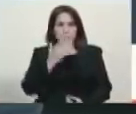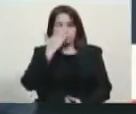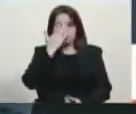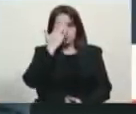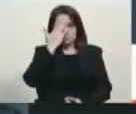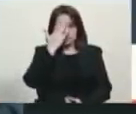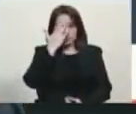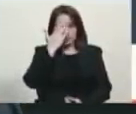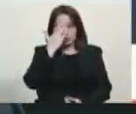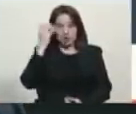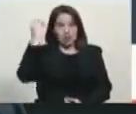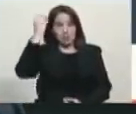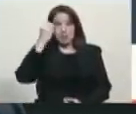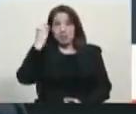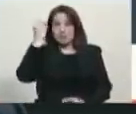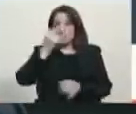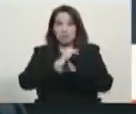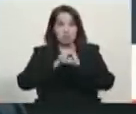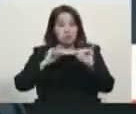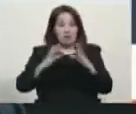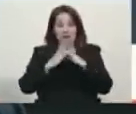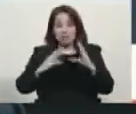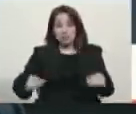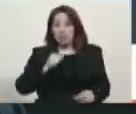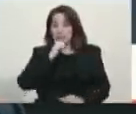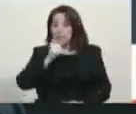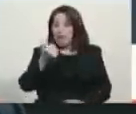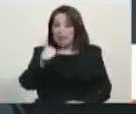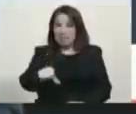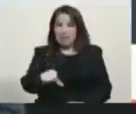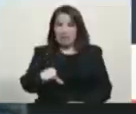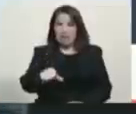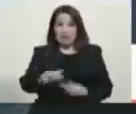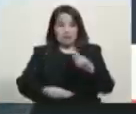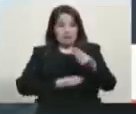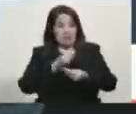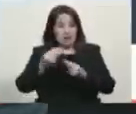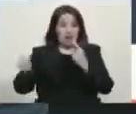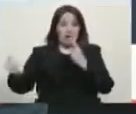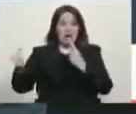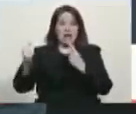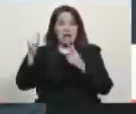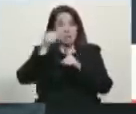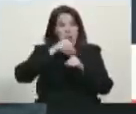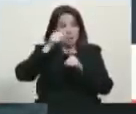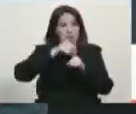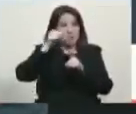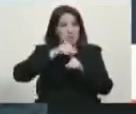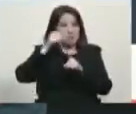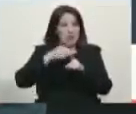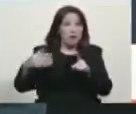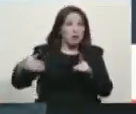Pensando ya en toda la maldad del plan de agresión que está contra Venezuela.